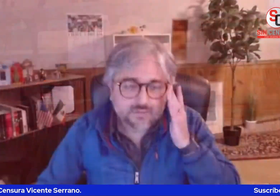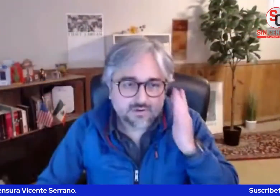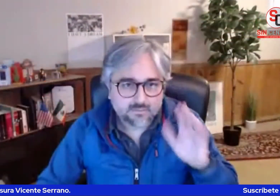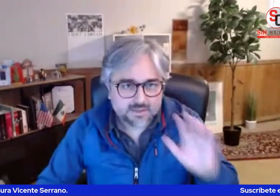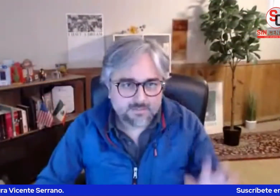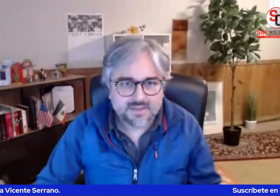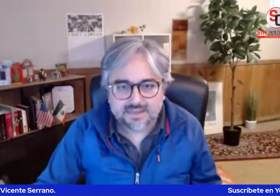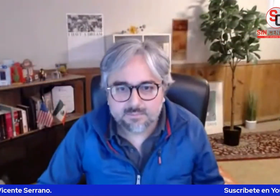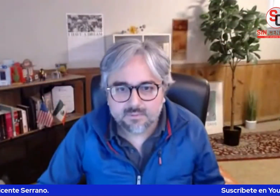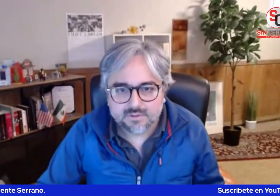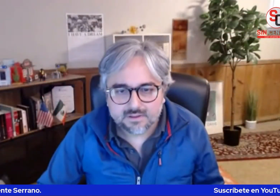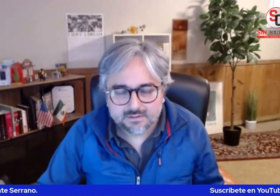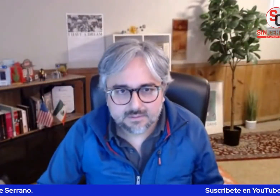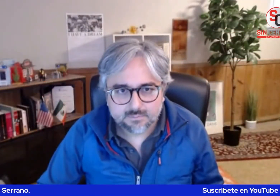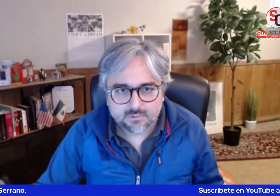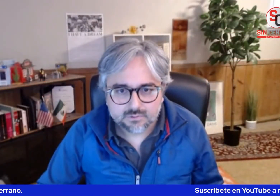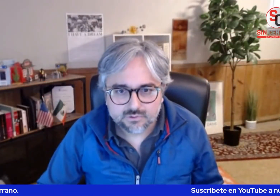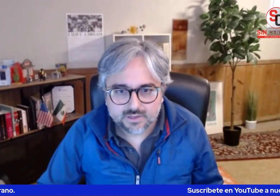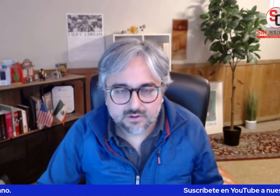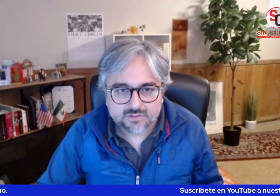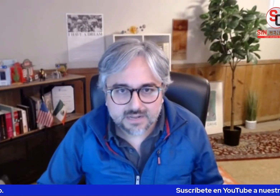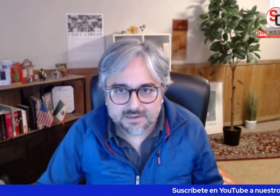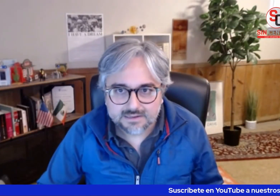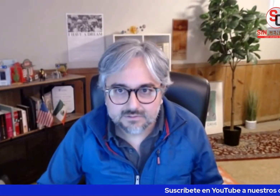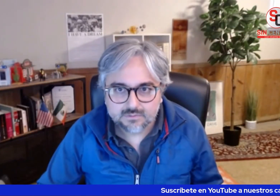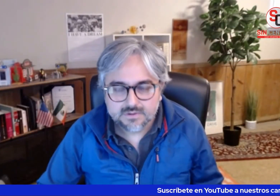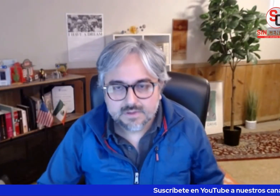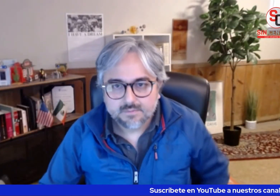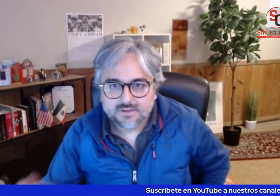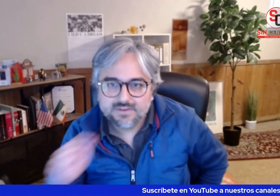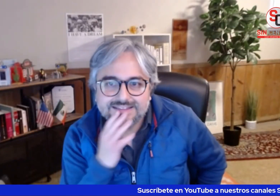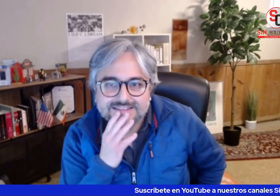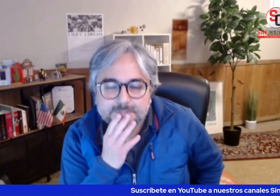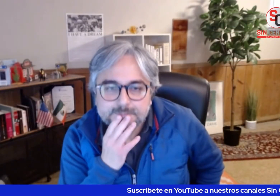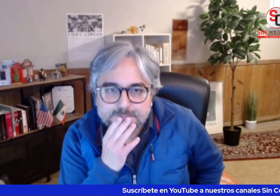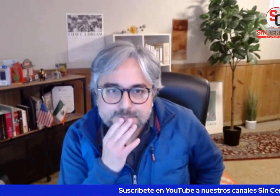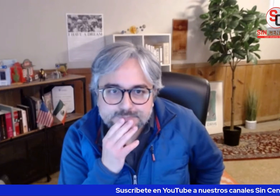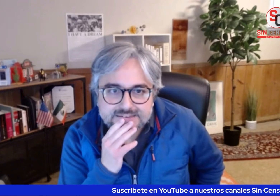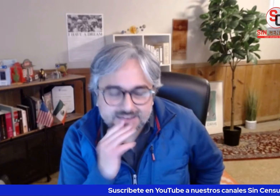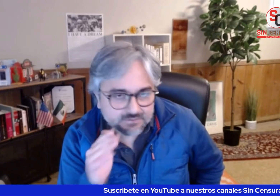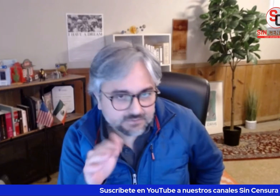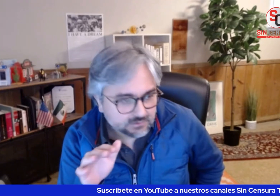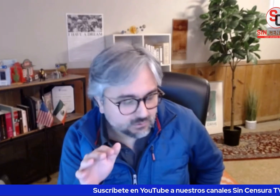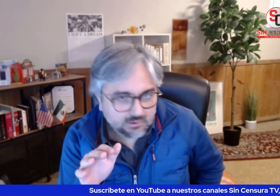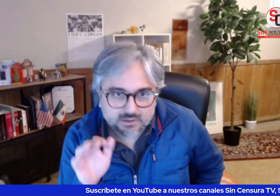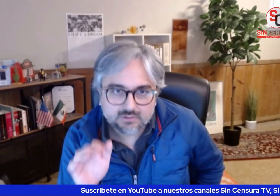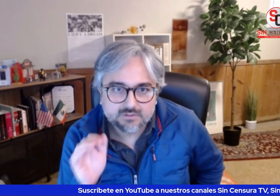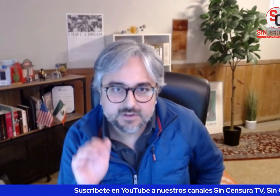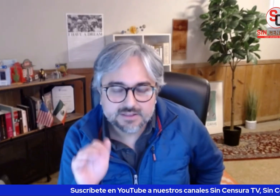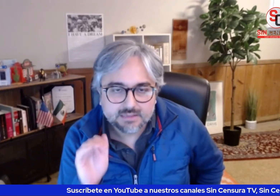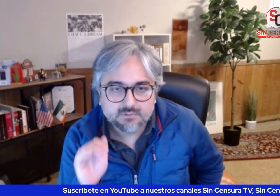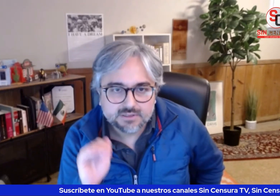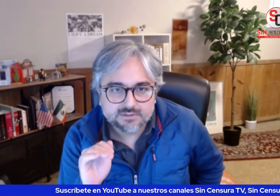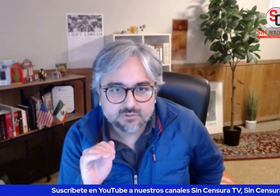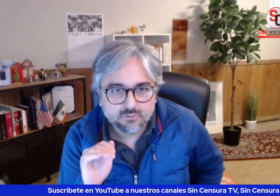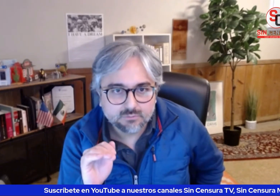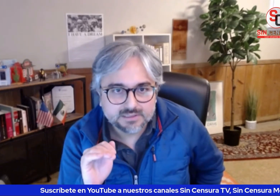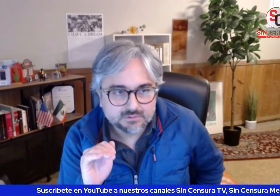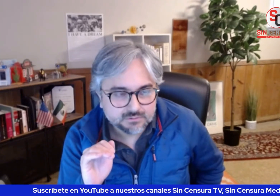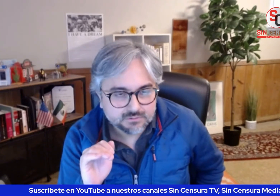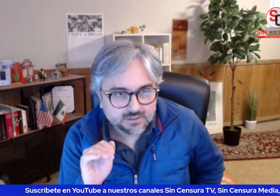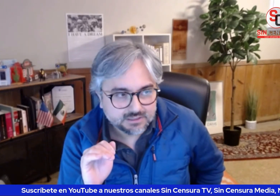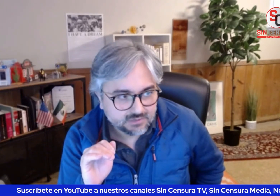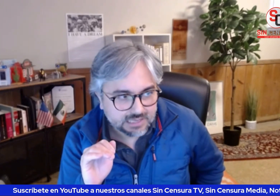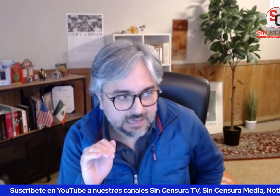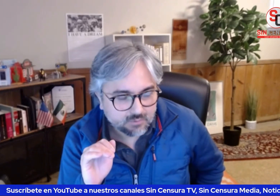Querido Ricardo, le voy a pedir al equipo de producción que nos graben esto, que fíjate, en efecto, a lo que nos enfrentamos en